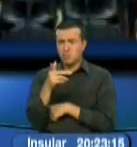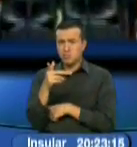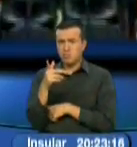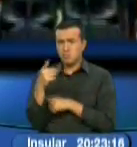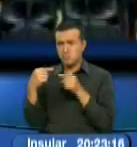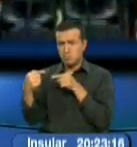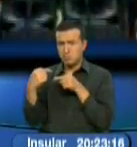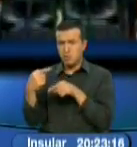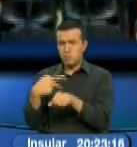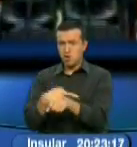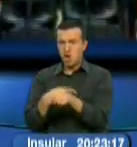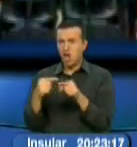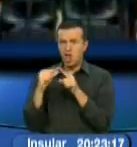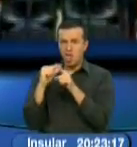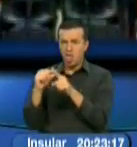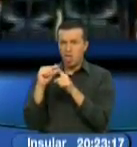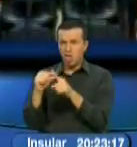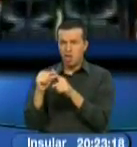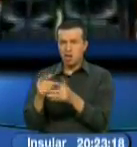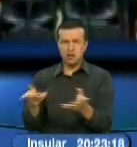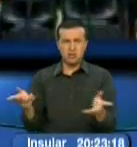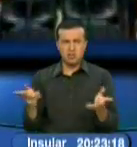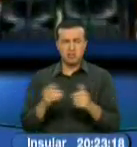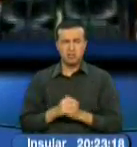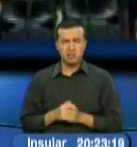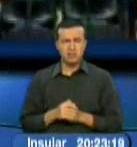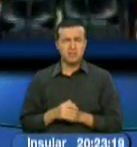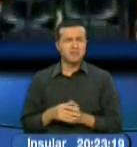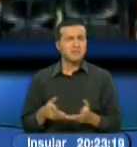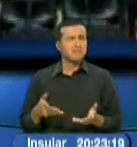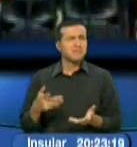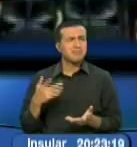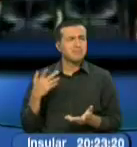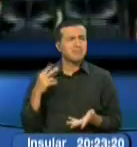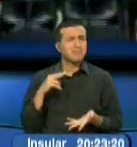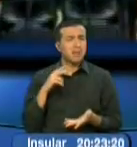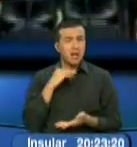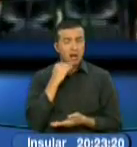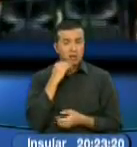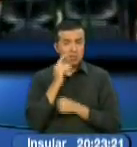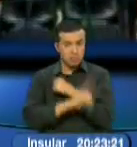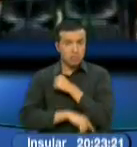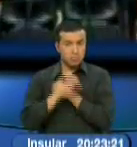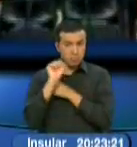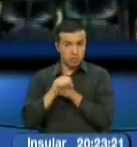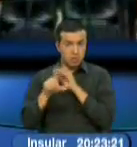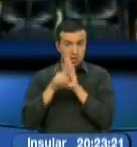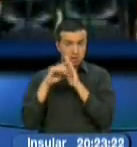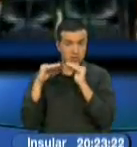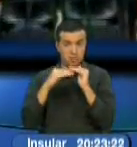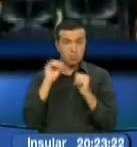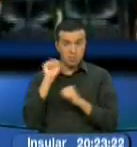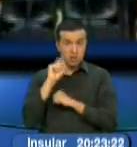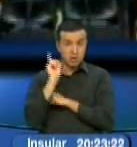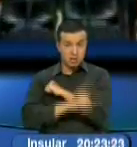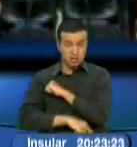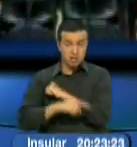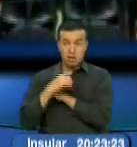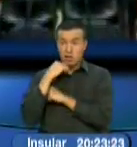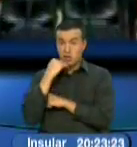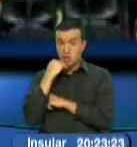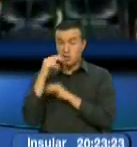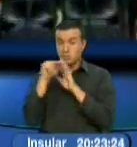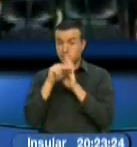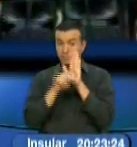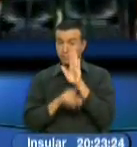sus adversarios políticos, por decirlo de alguna manera. ¿Tiene alguna implicación esto dentro del Código de la Democracia, dentro de las normas